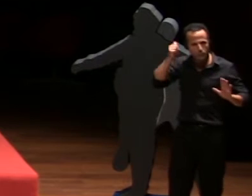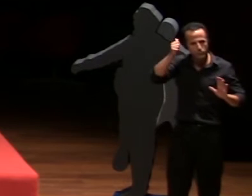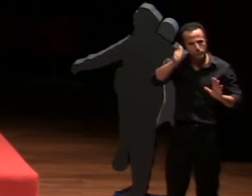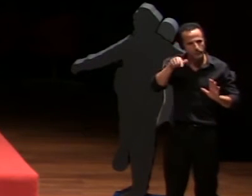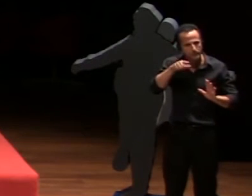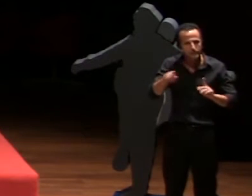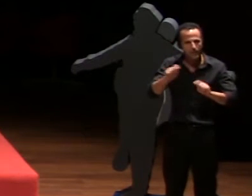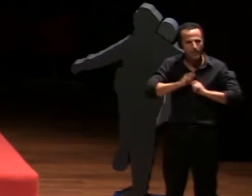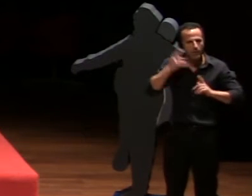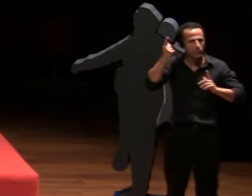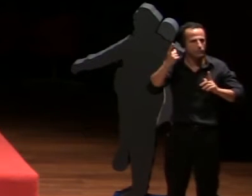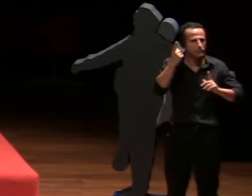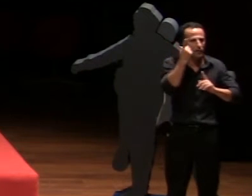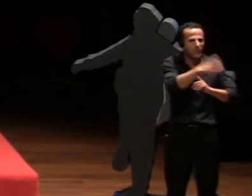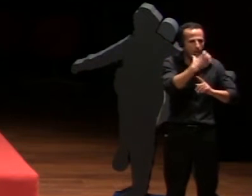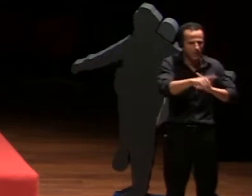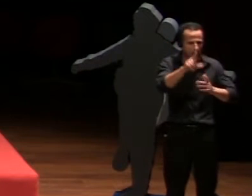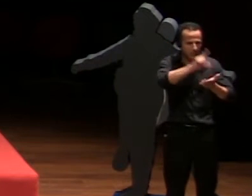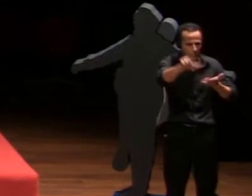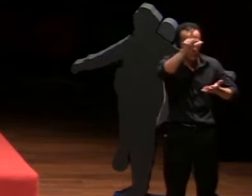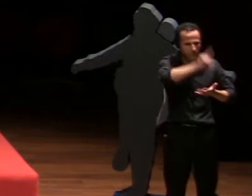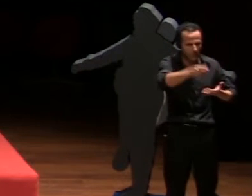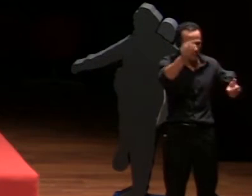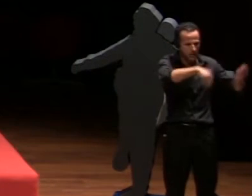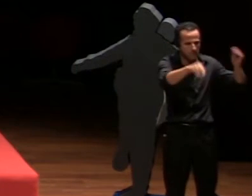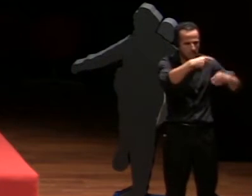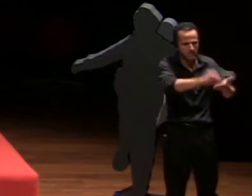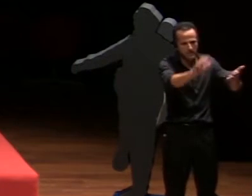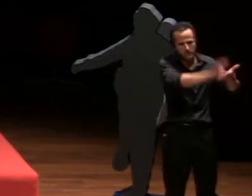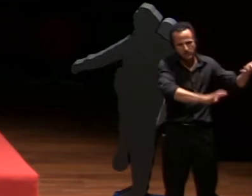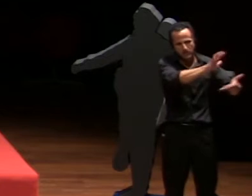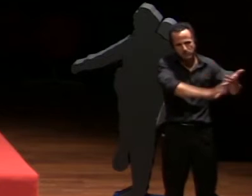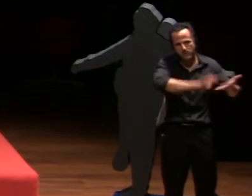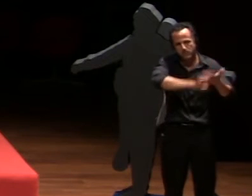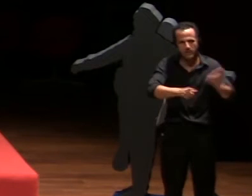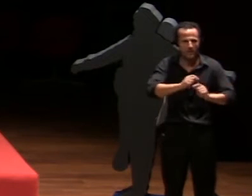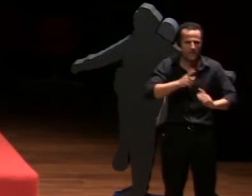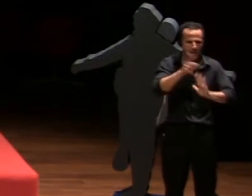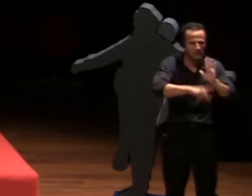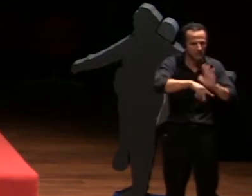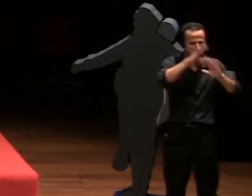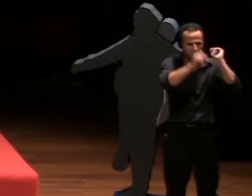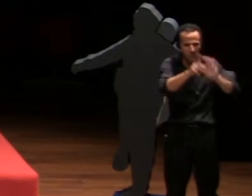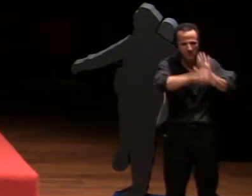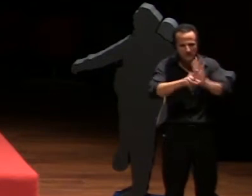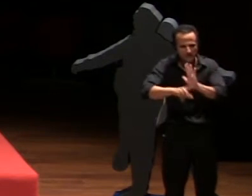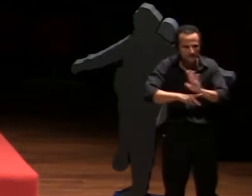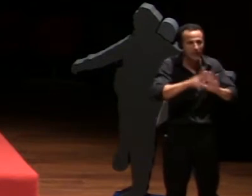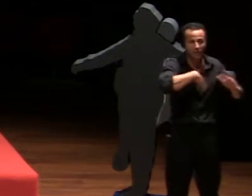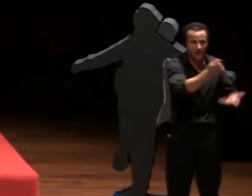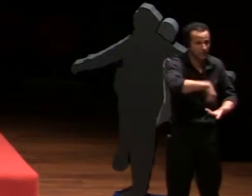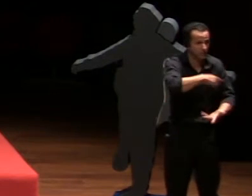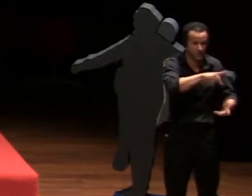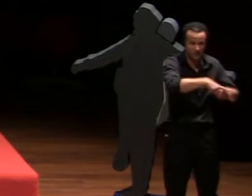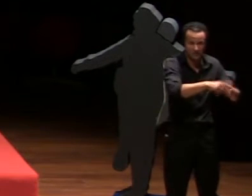llenar la literatura científica de artículos para dar una respuesta a una necesidad de evidencia, a una necesidad de protocolos. Sin embargo, hemos heredado muchísimos de